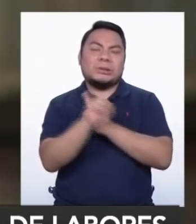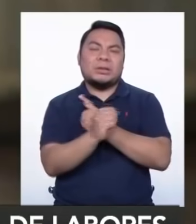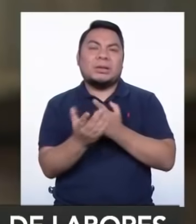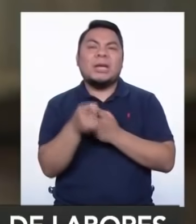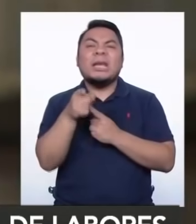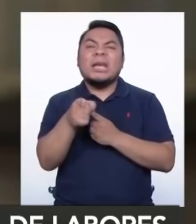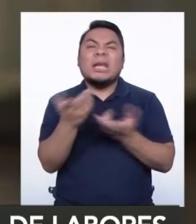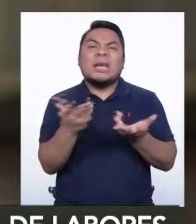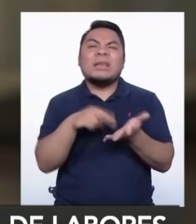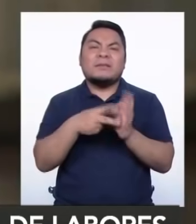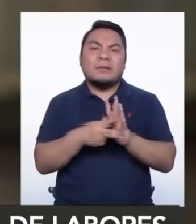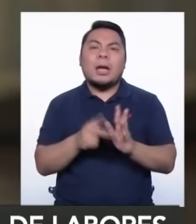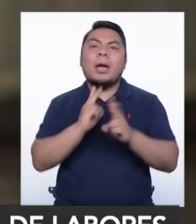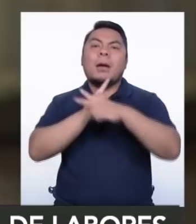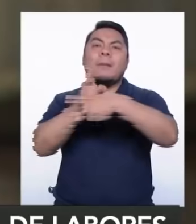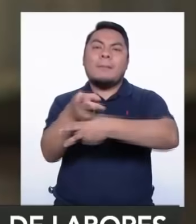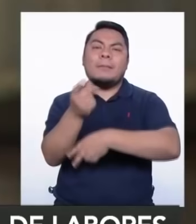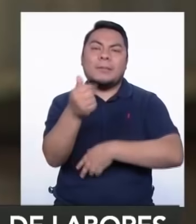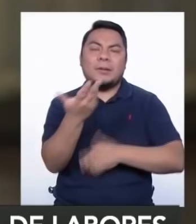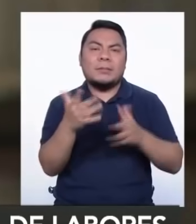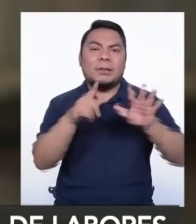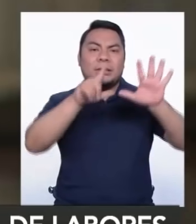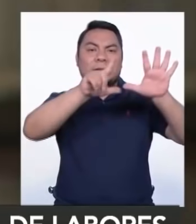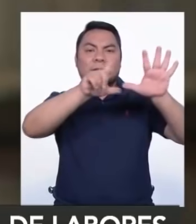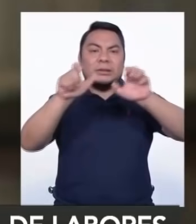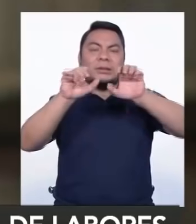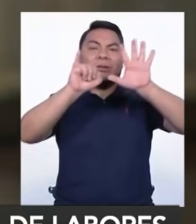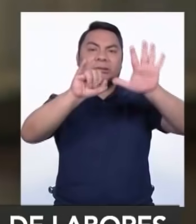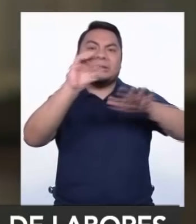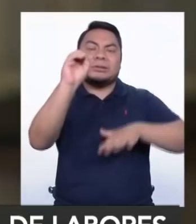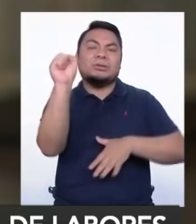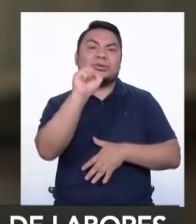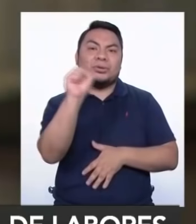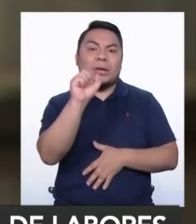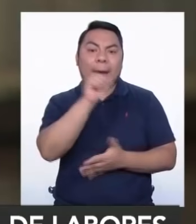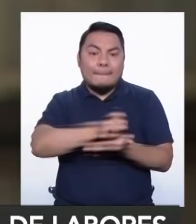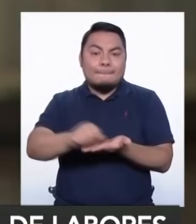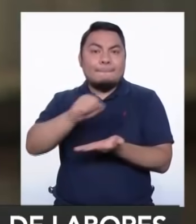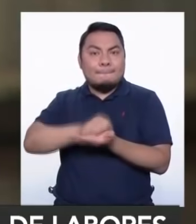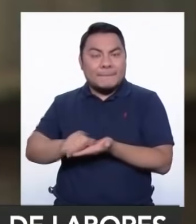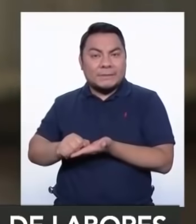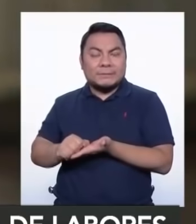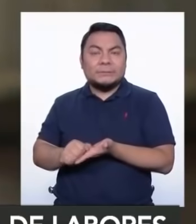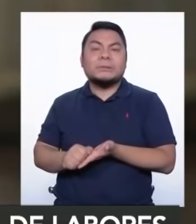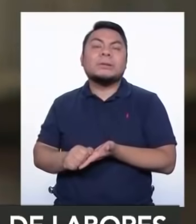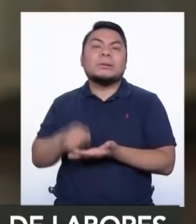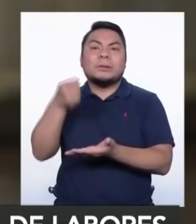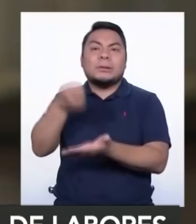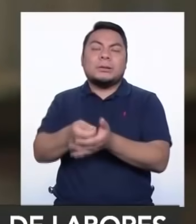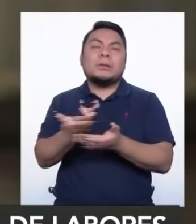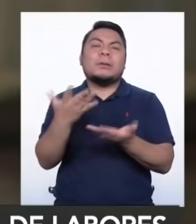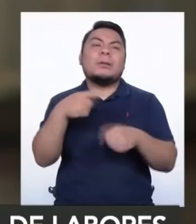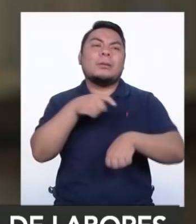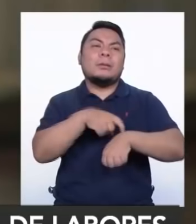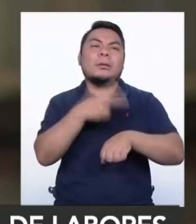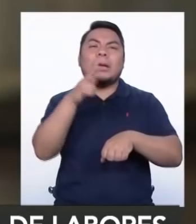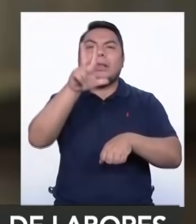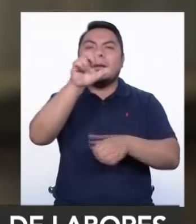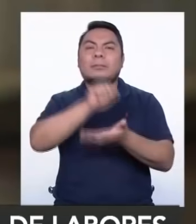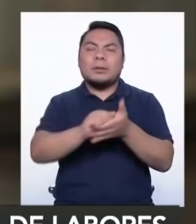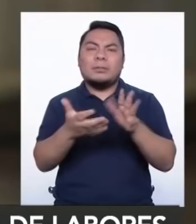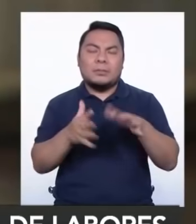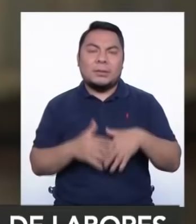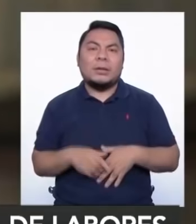Es una prestación que asciende al orden de 760 soles por mes, previsto para un periodo de 3 meses, que es